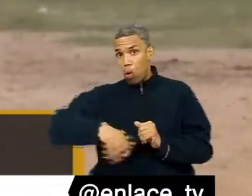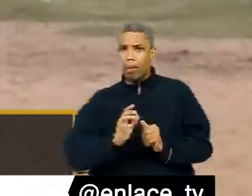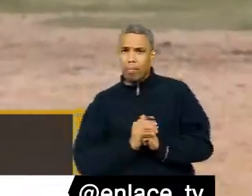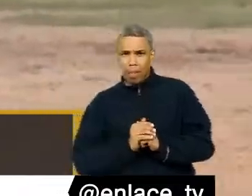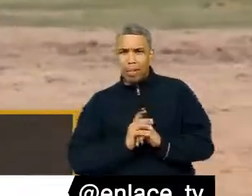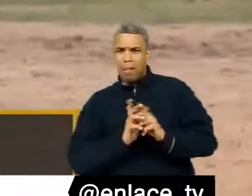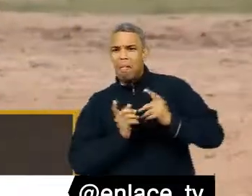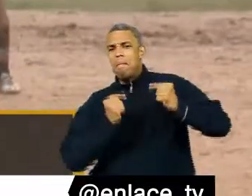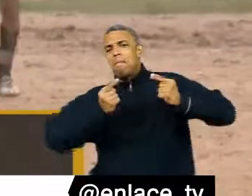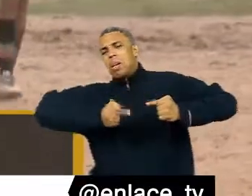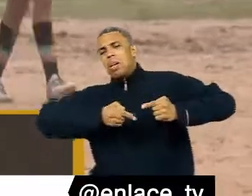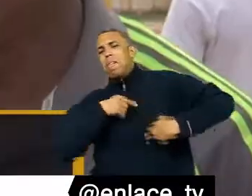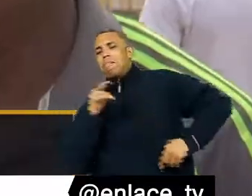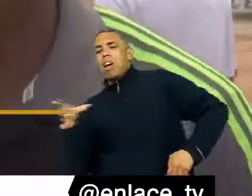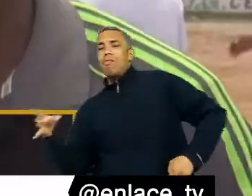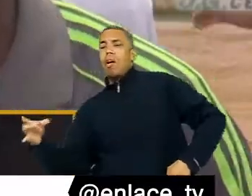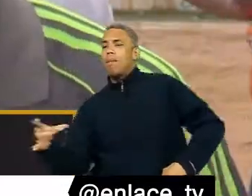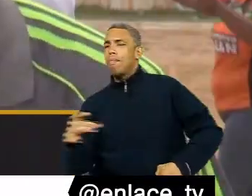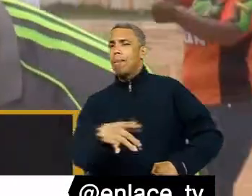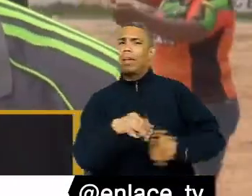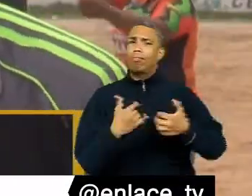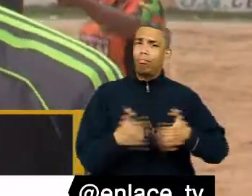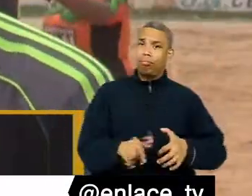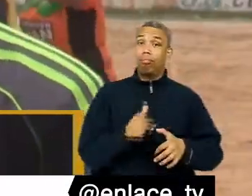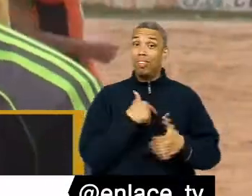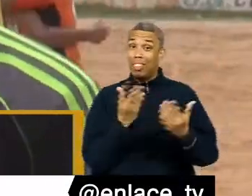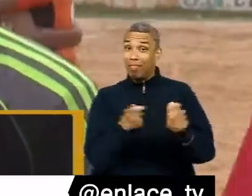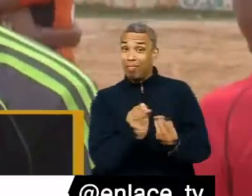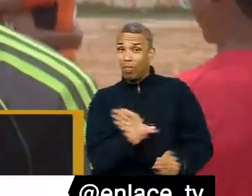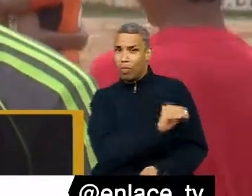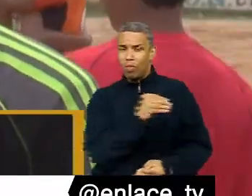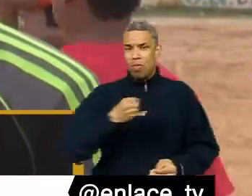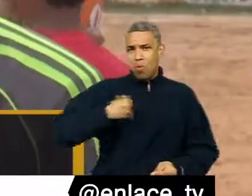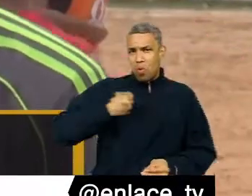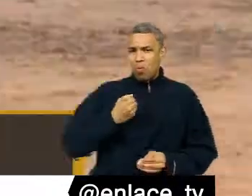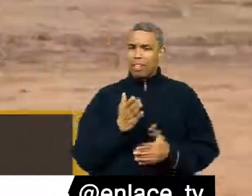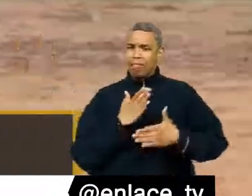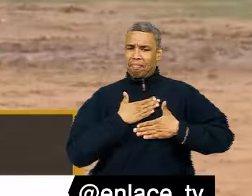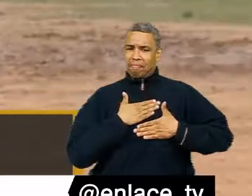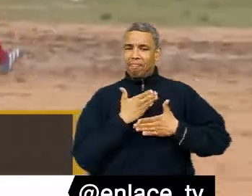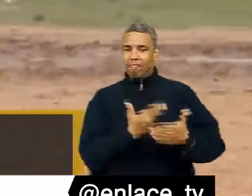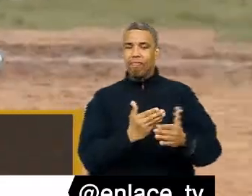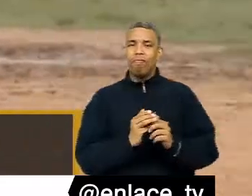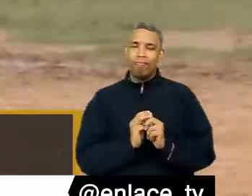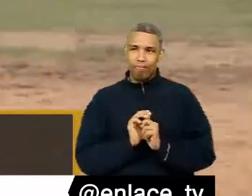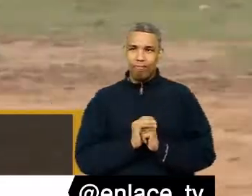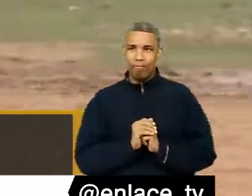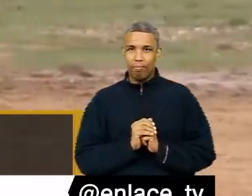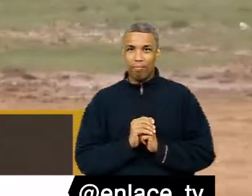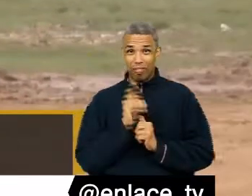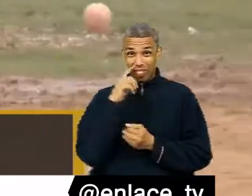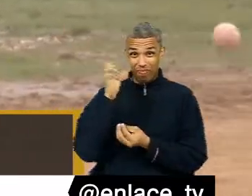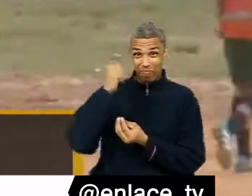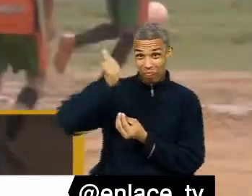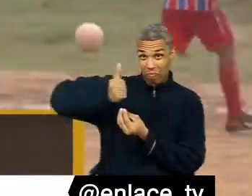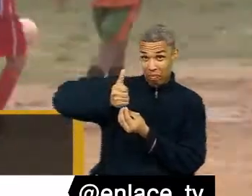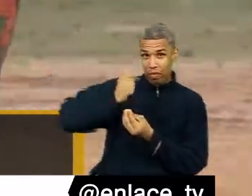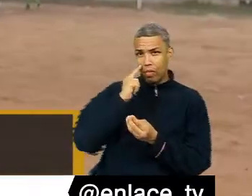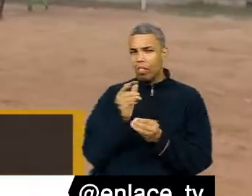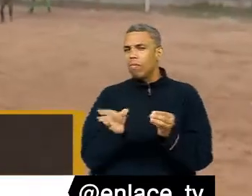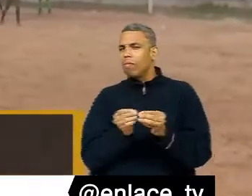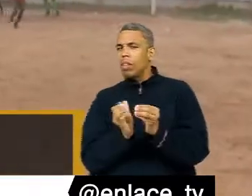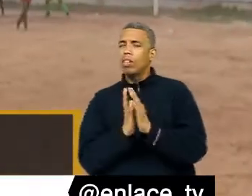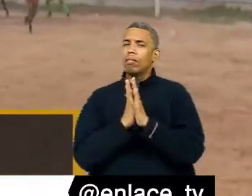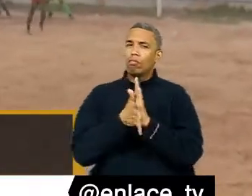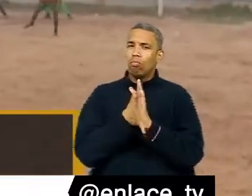equipo por el gran trabajo que hicimos y ese es el premio a todo el trabajo de todo el año que hemos realizado. El profesor Cortina entregó un balance del compromiso, asegura que